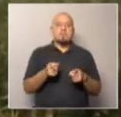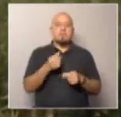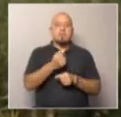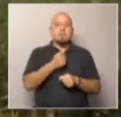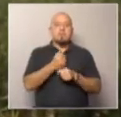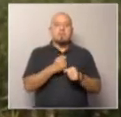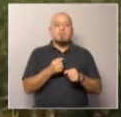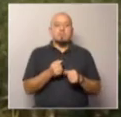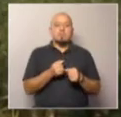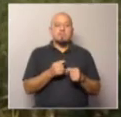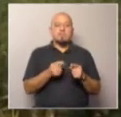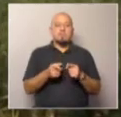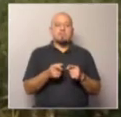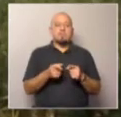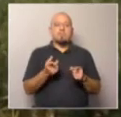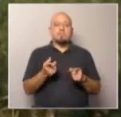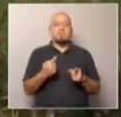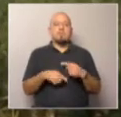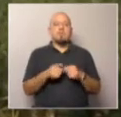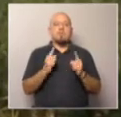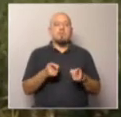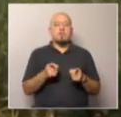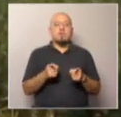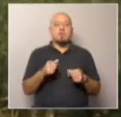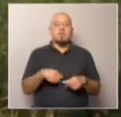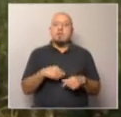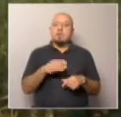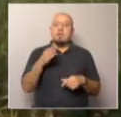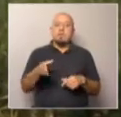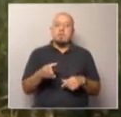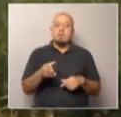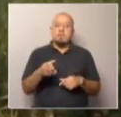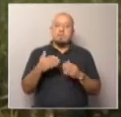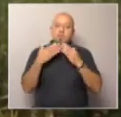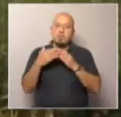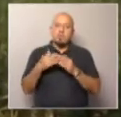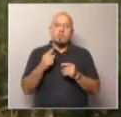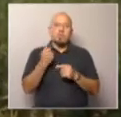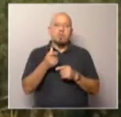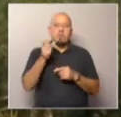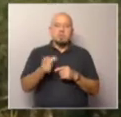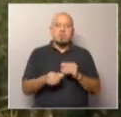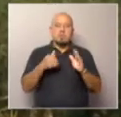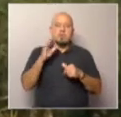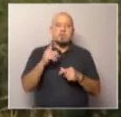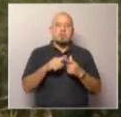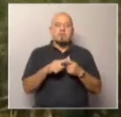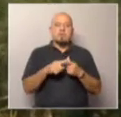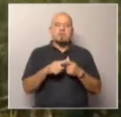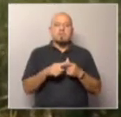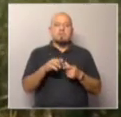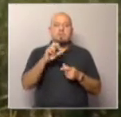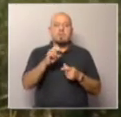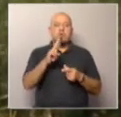trabajadores, la academia, pero también en Informe Capital fuimos a buscar la palabra de uno de los vecinos más antiguos. Estoy hablando de